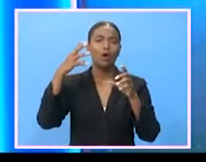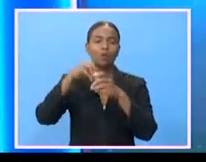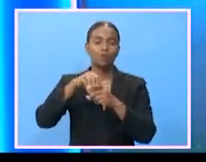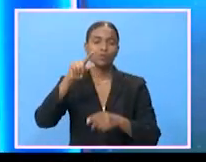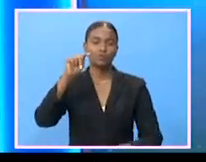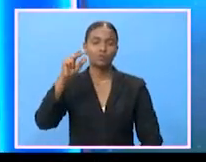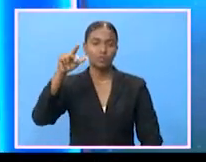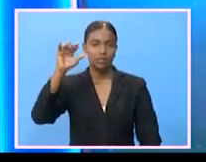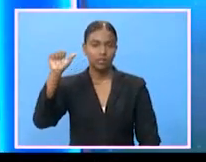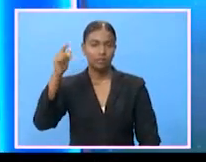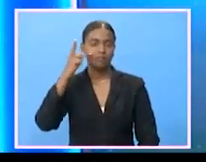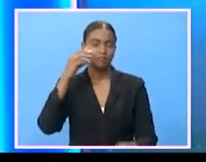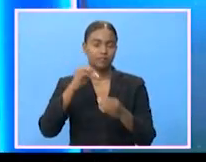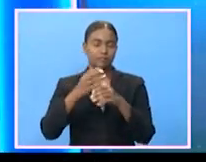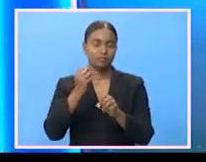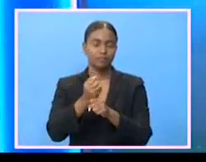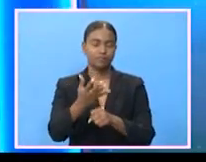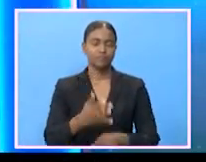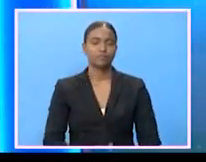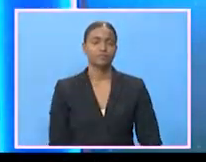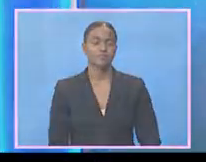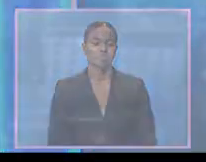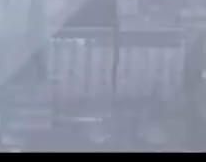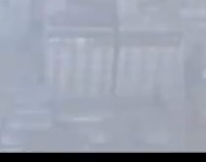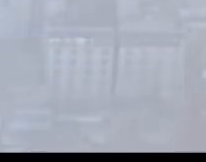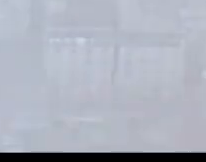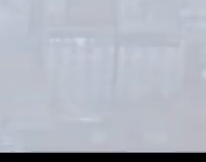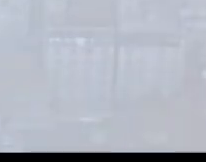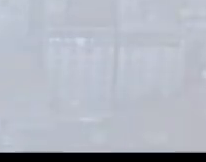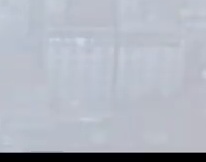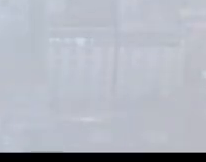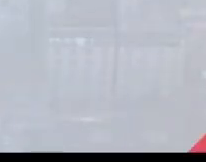esta y otras notas del mundo con Joel Suriel.